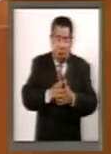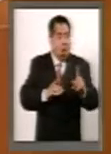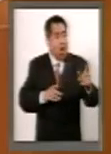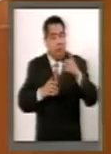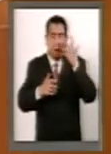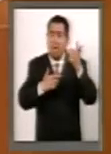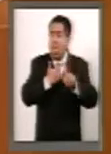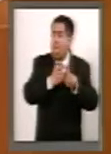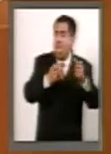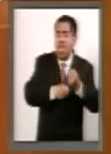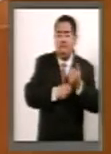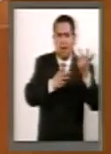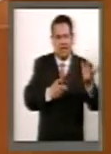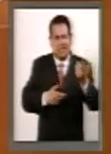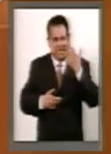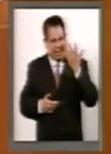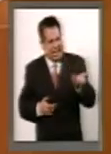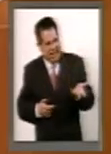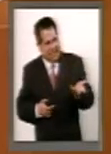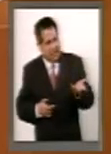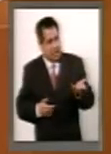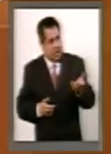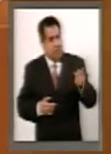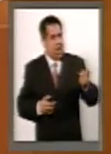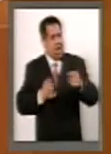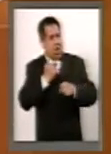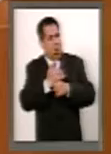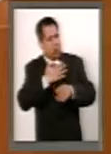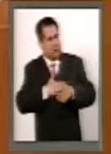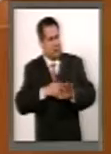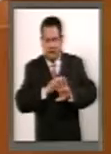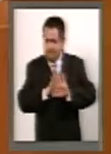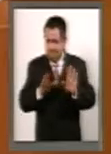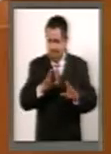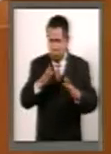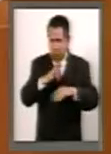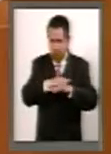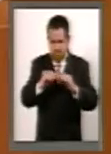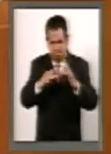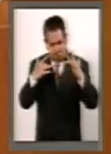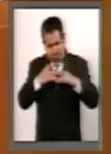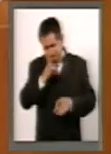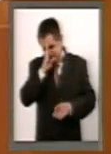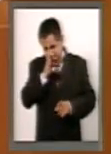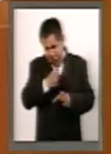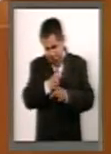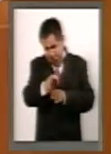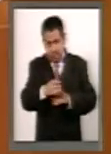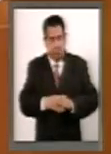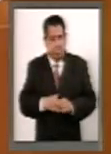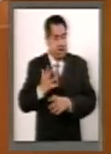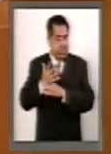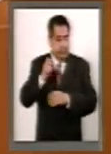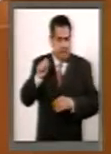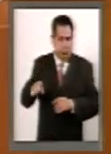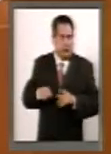libertad intentan perpetuar la injusticia. Sigue diciendo él,